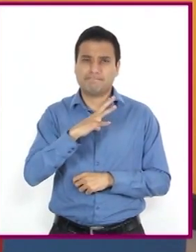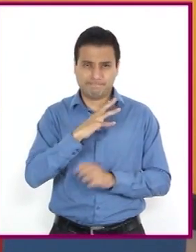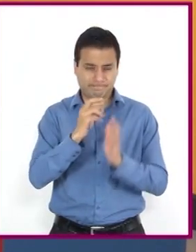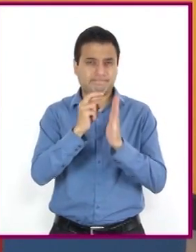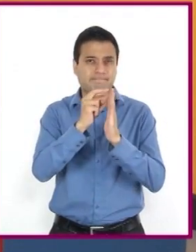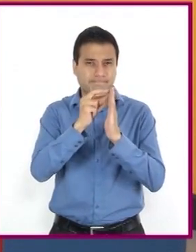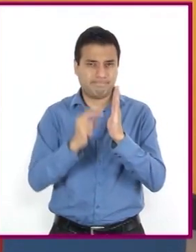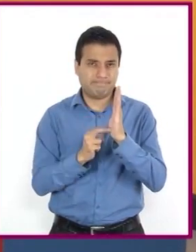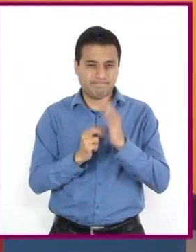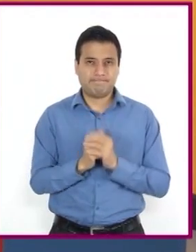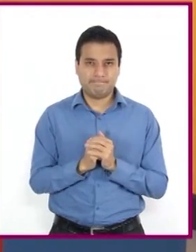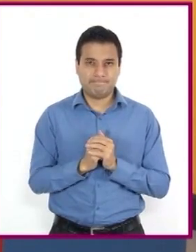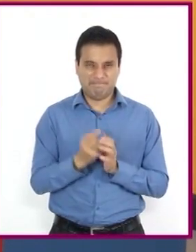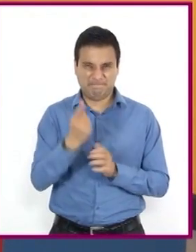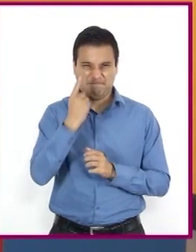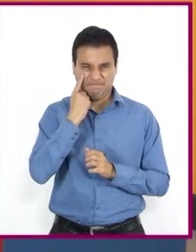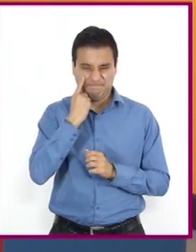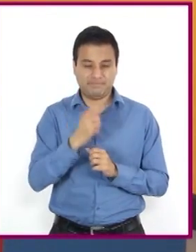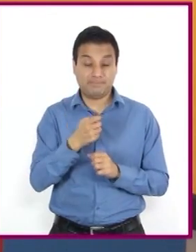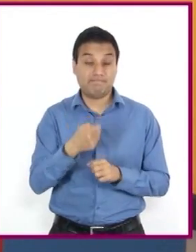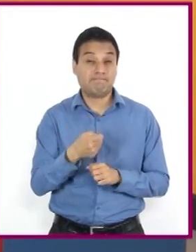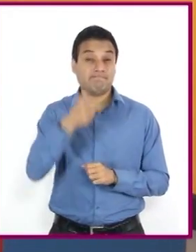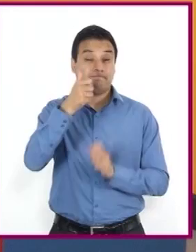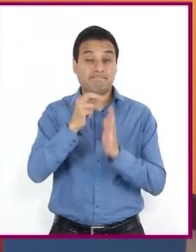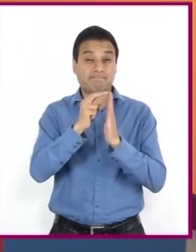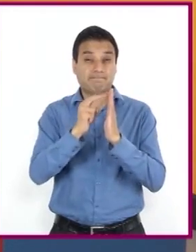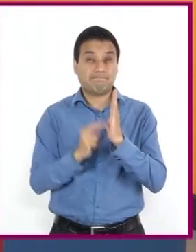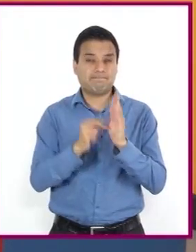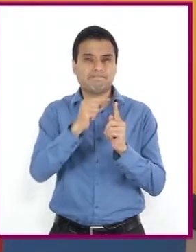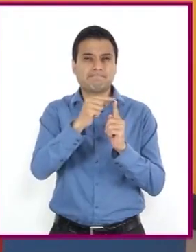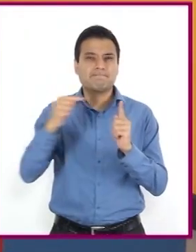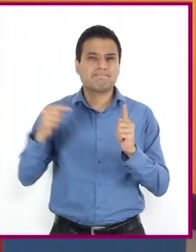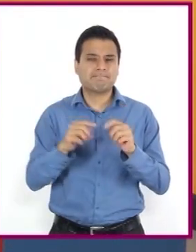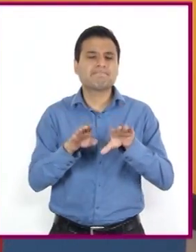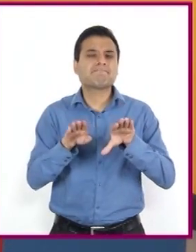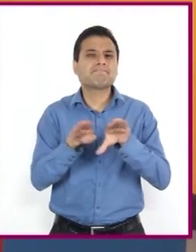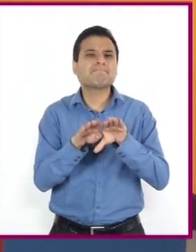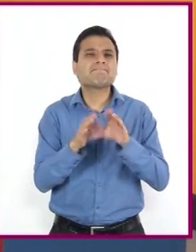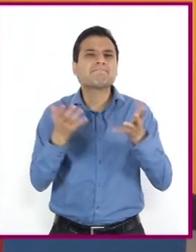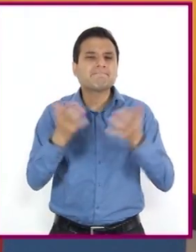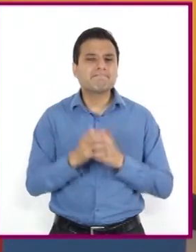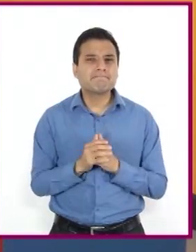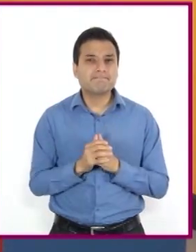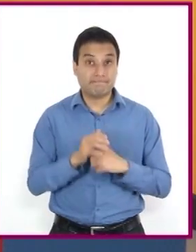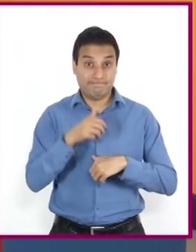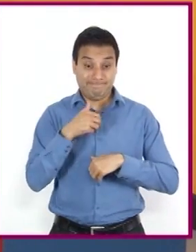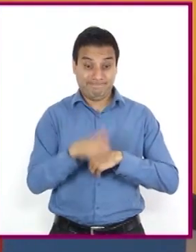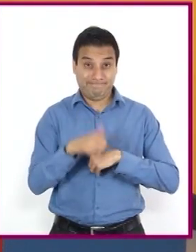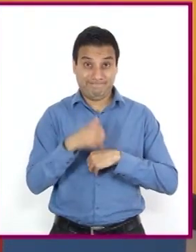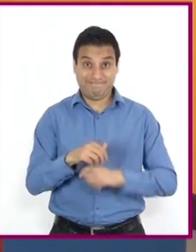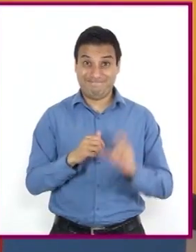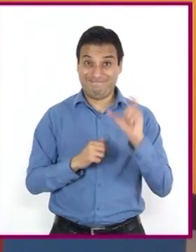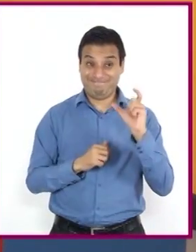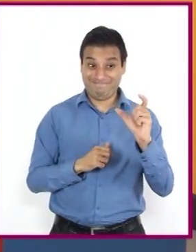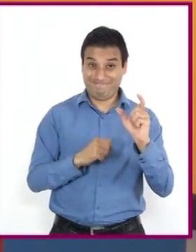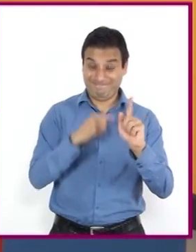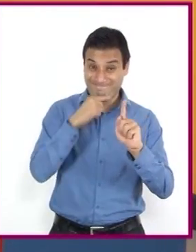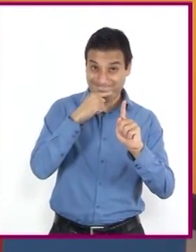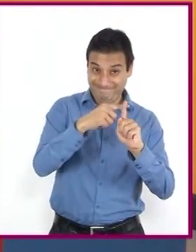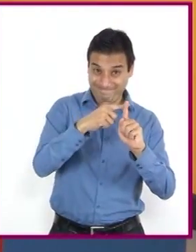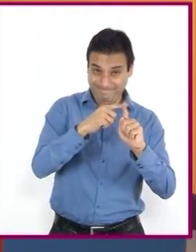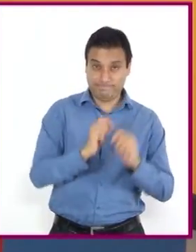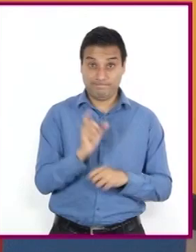podemos plantear nuestra primera regla para dividir números enteros. Un número positivo entre otro